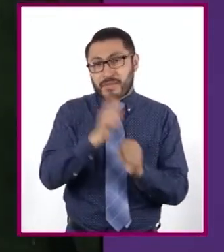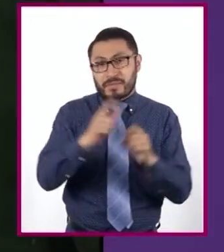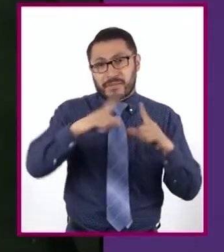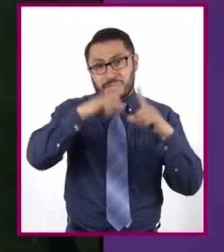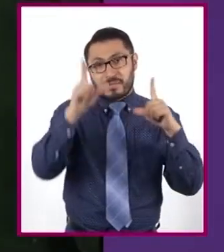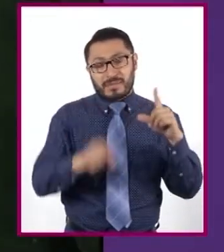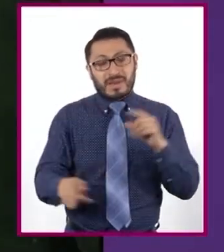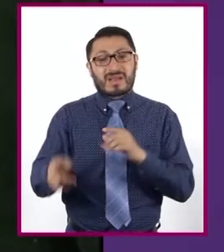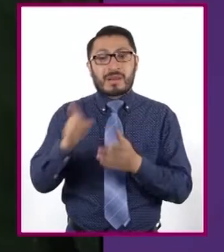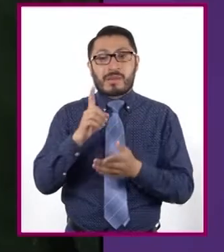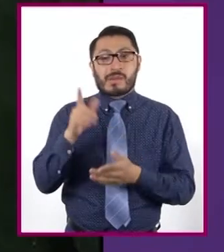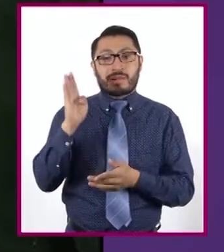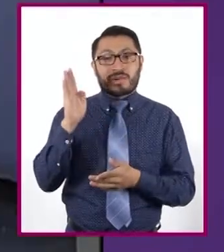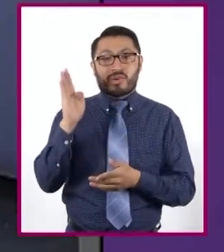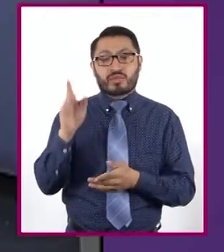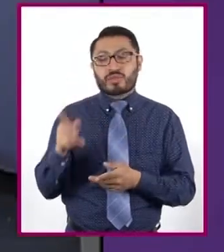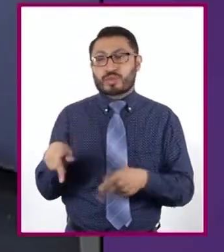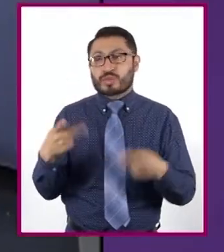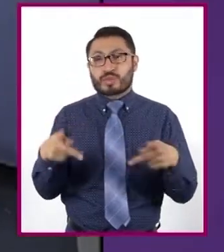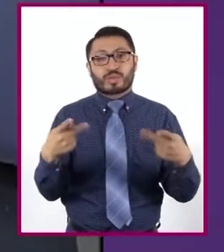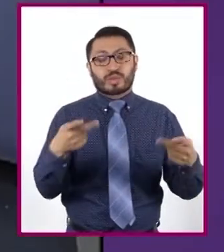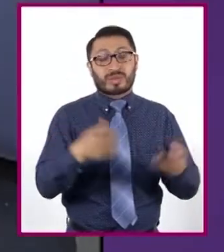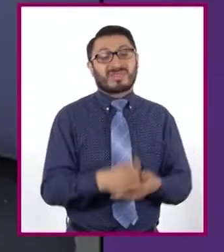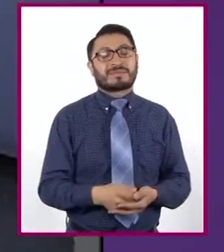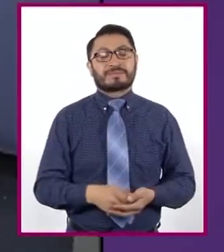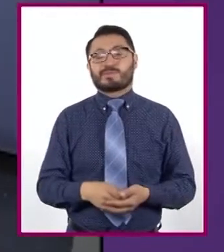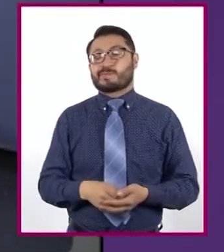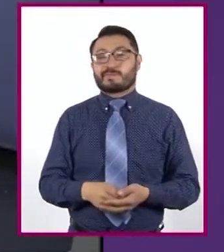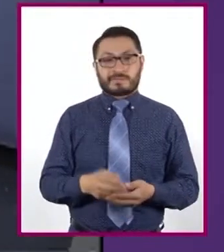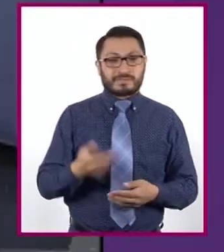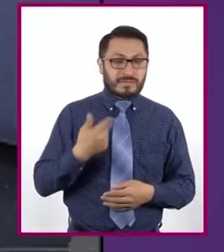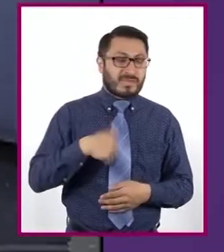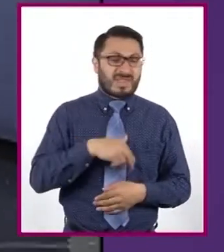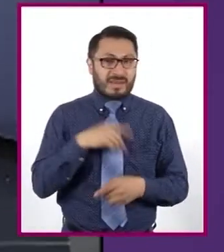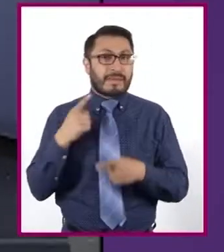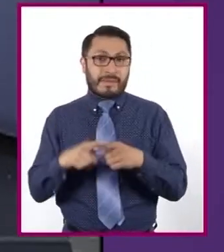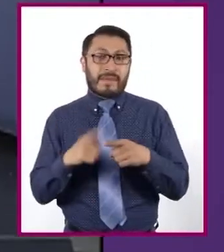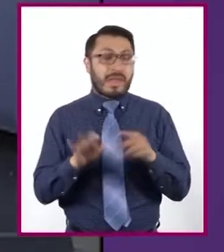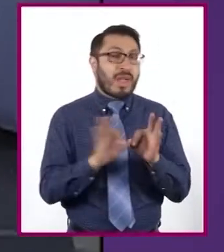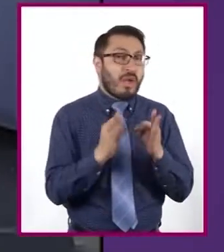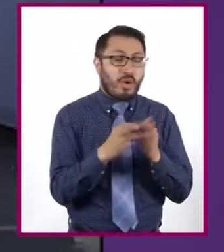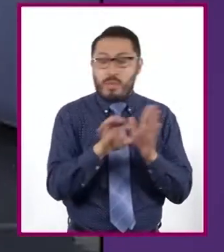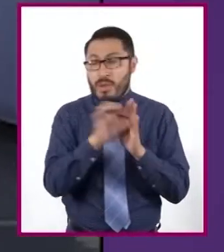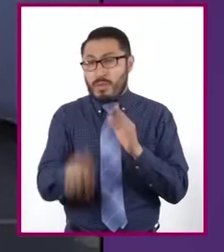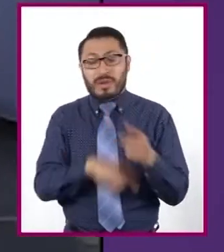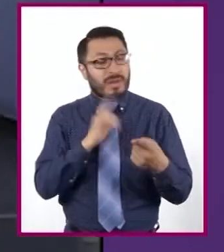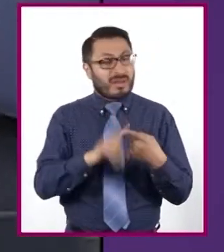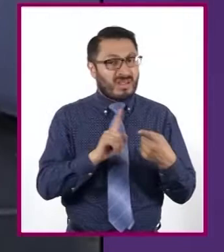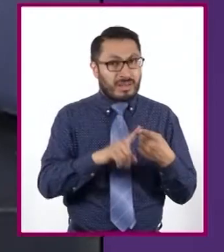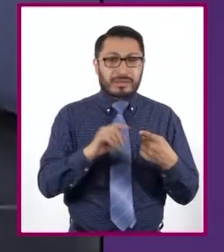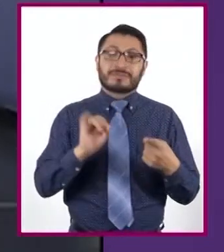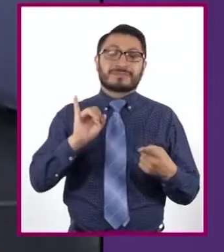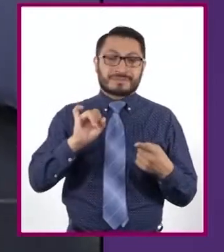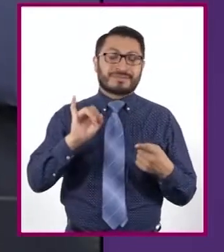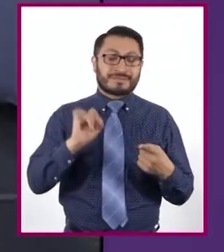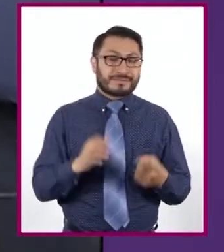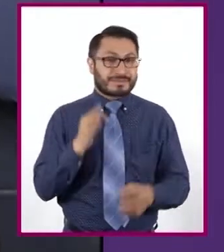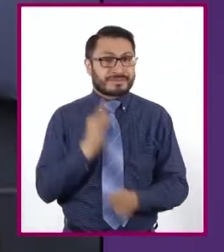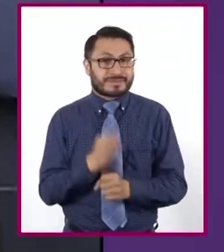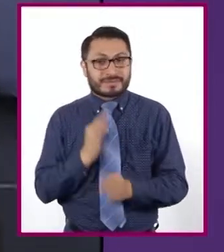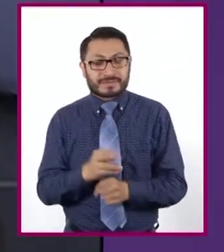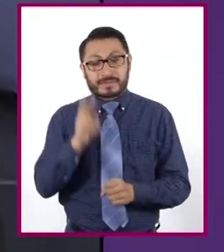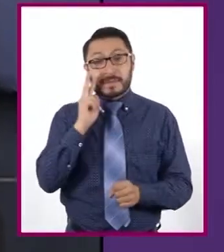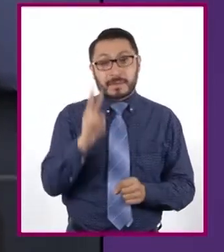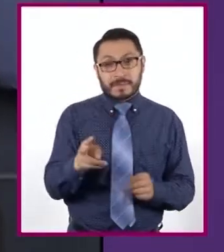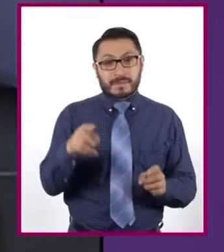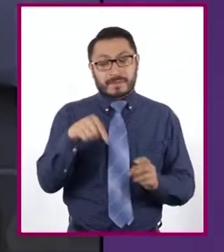el tráfico de drogas? Nos afecta de distintas formas. La primera es, obviamente, en estos momentos hemos